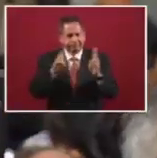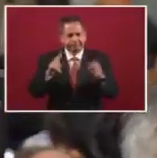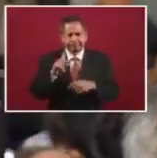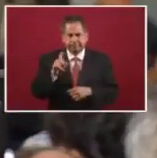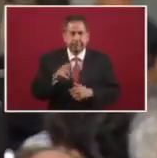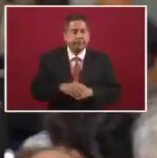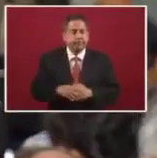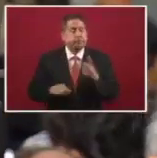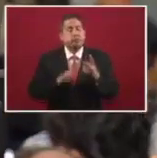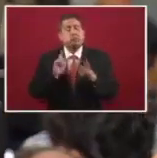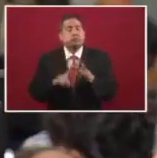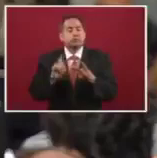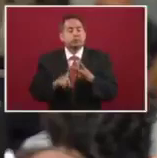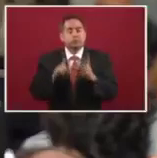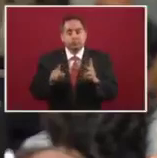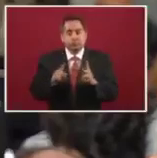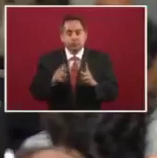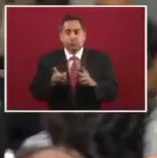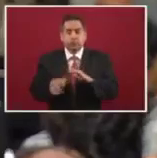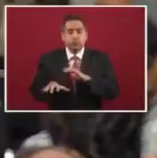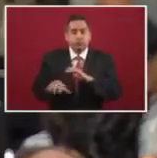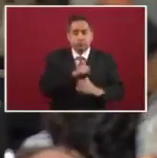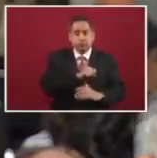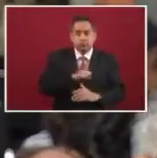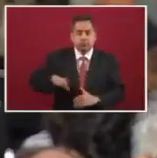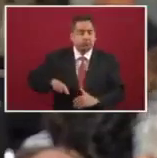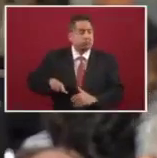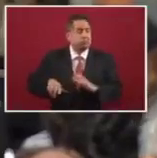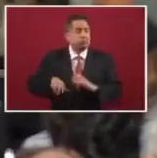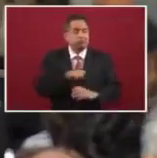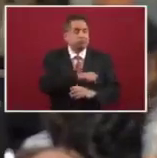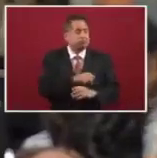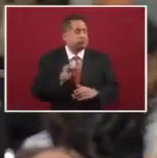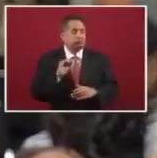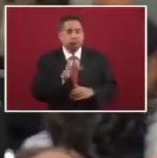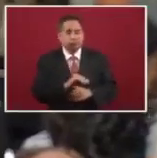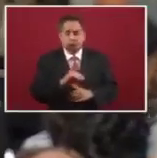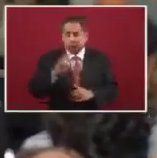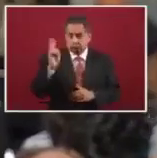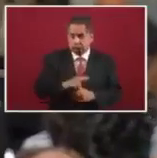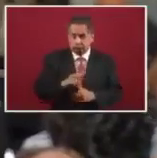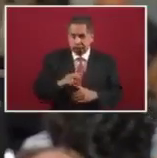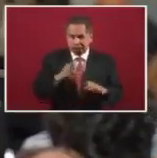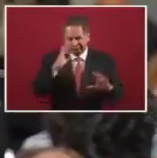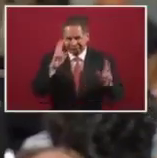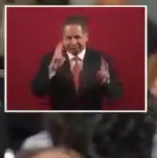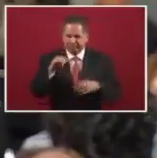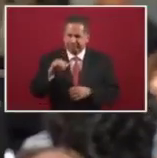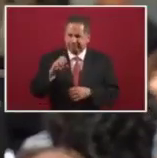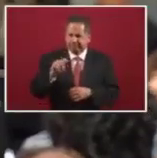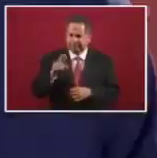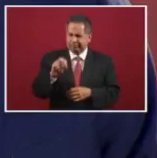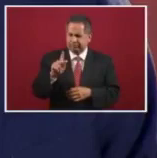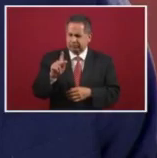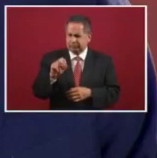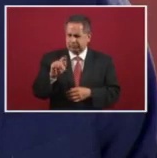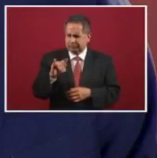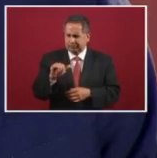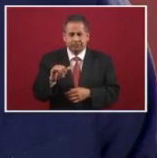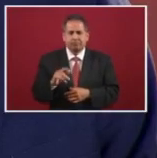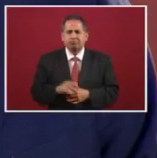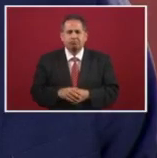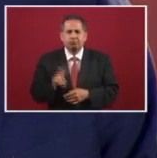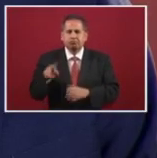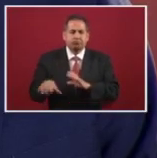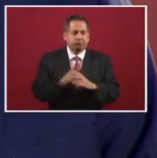Fondo Metropolitano, han agarrado dinero los gobiernos, y lo único cierto de Metropolitano es que se